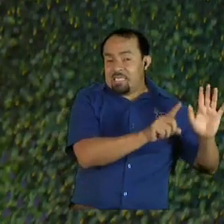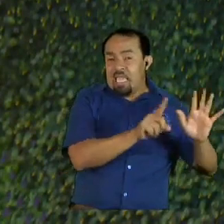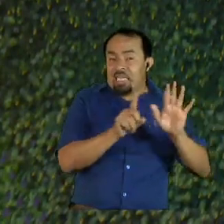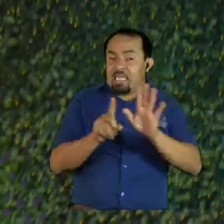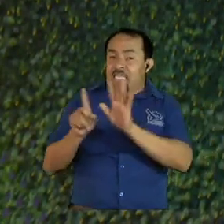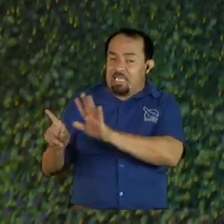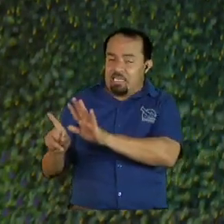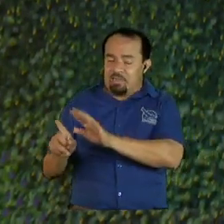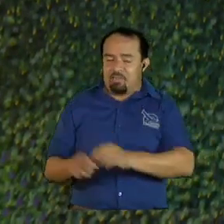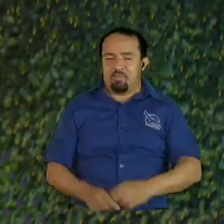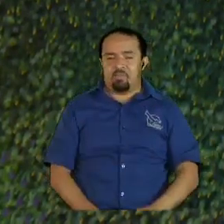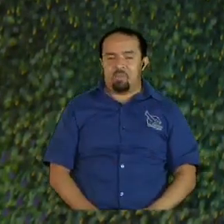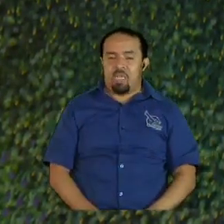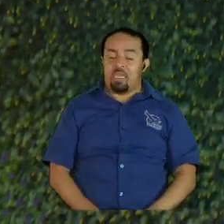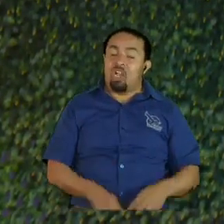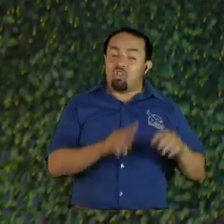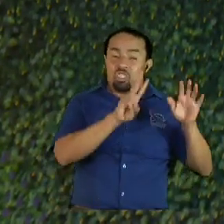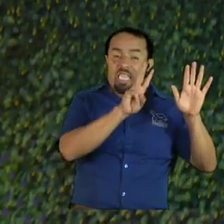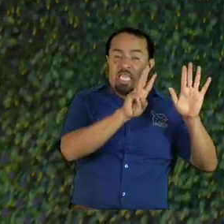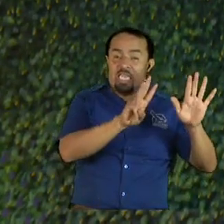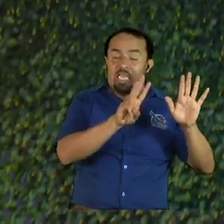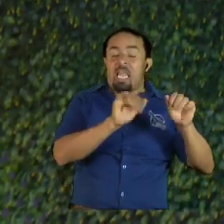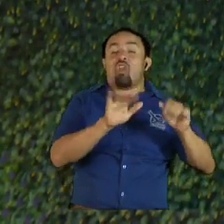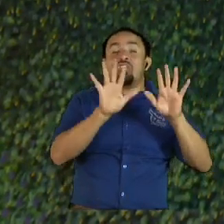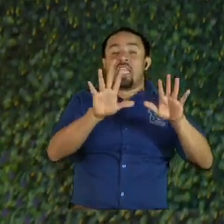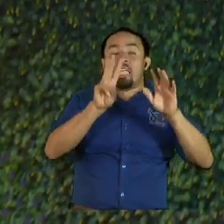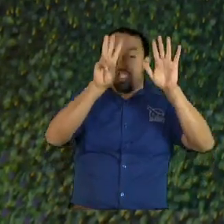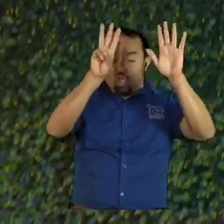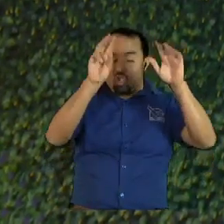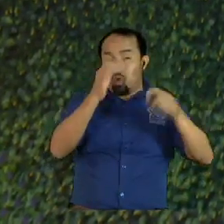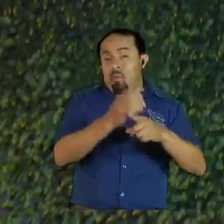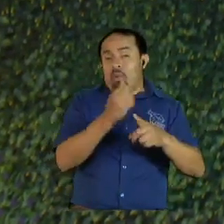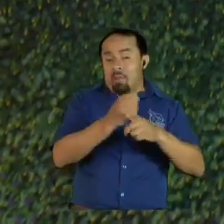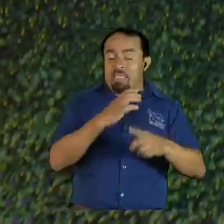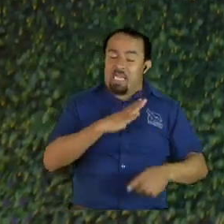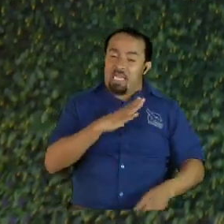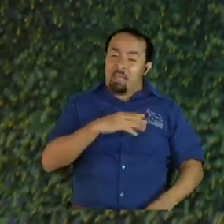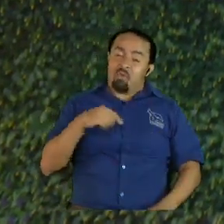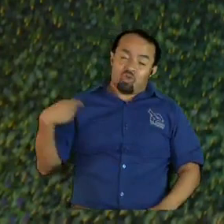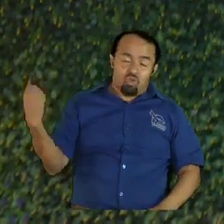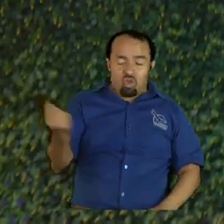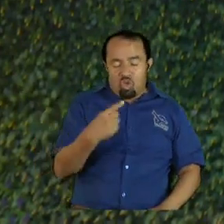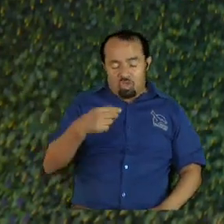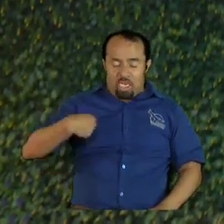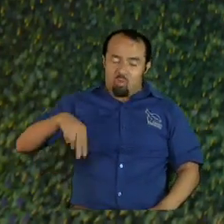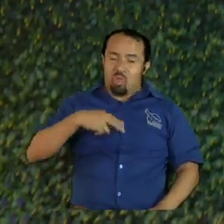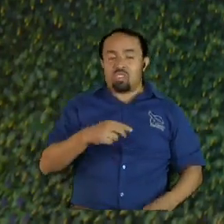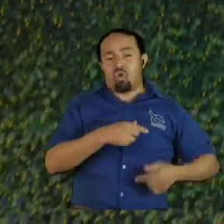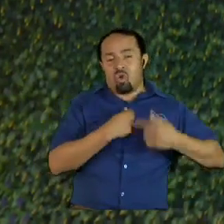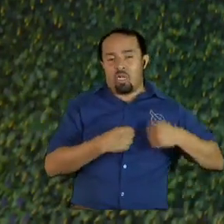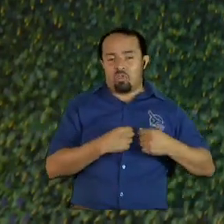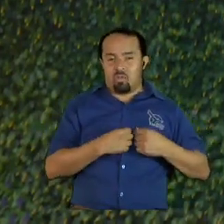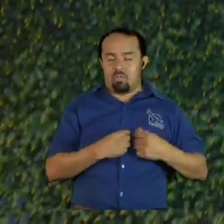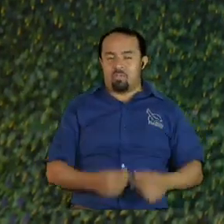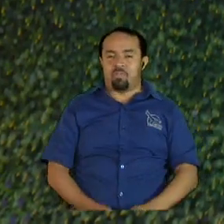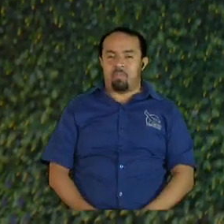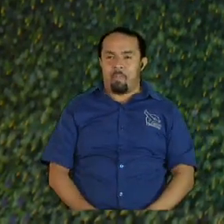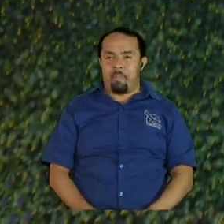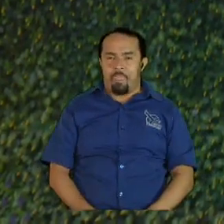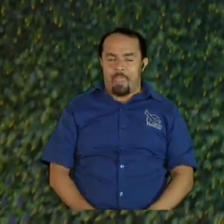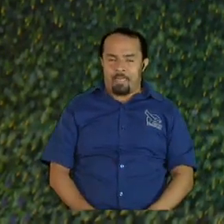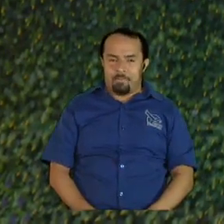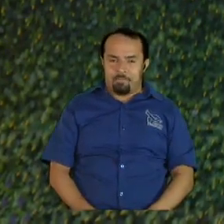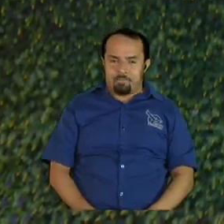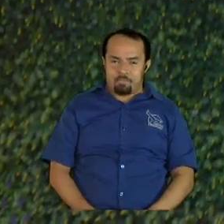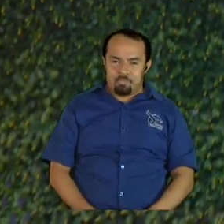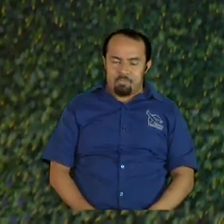666, está conformado más o menos como cuando hablamos de la estatua de Nabucodonosor, que eran 6 instrumentos, 60